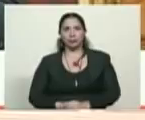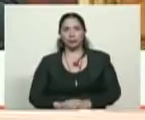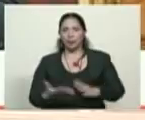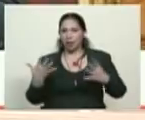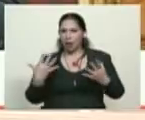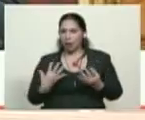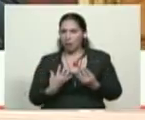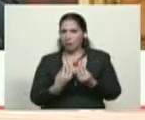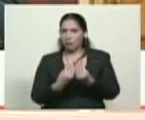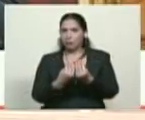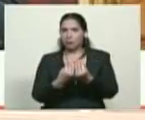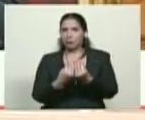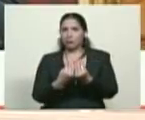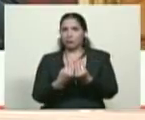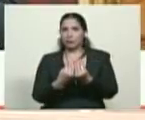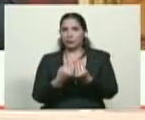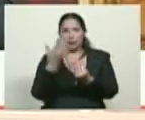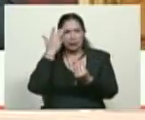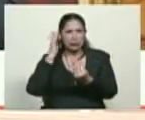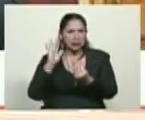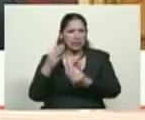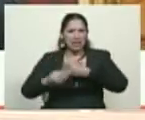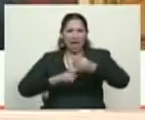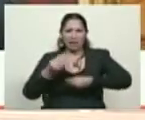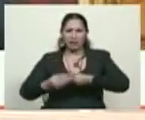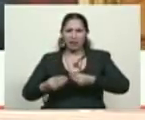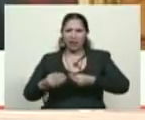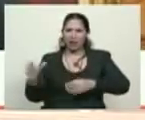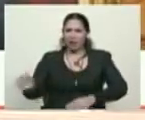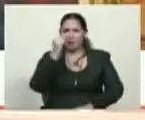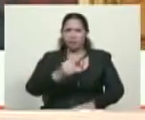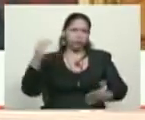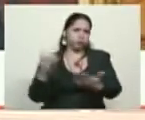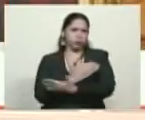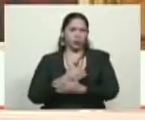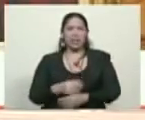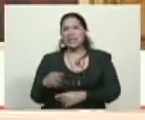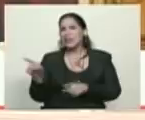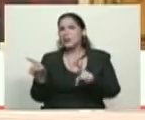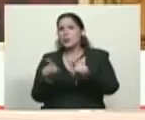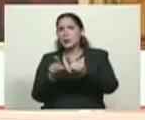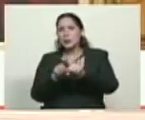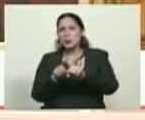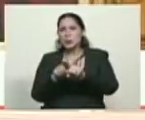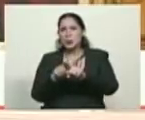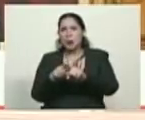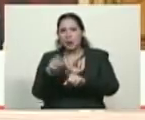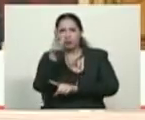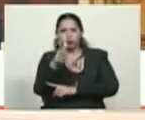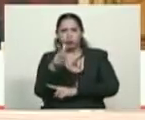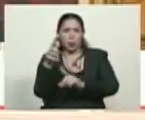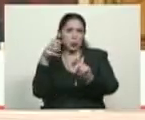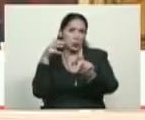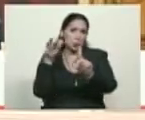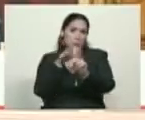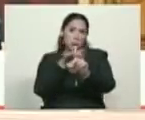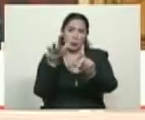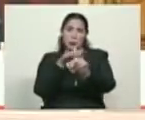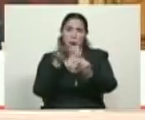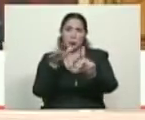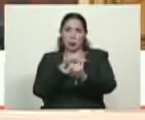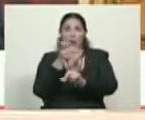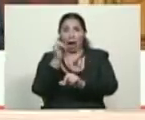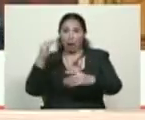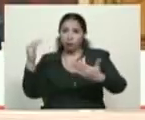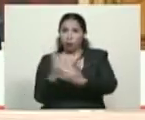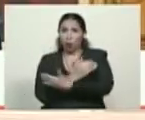Acompañan el intento de imponer un golpe de Estado con un golpe mediático internacional. Hay un golpe